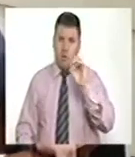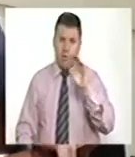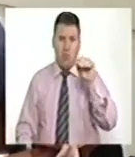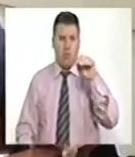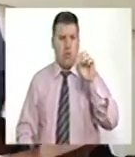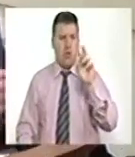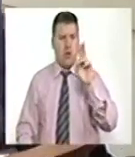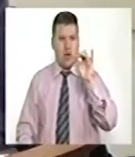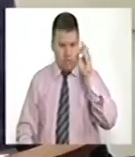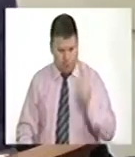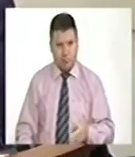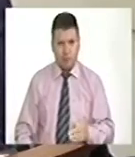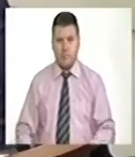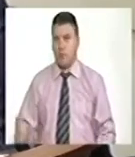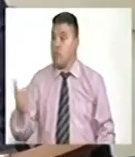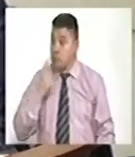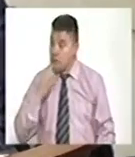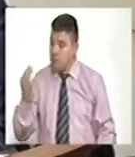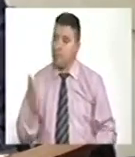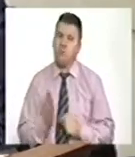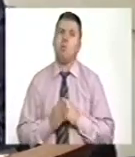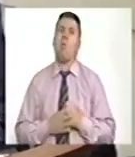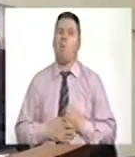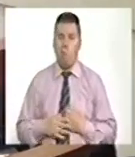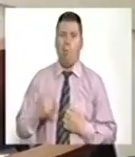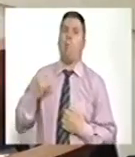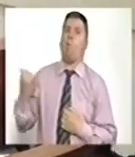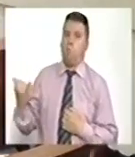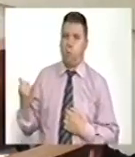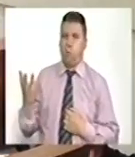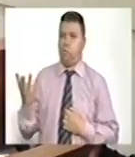quien corrobora primero que existía una